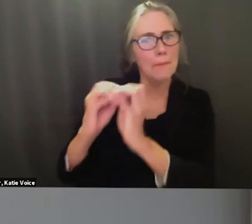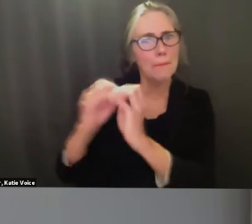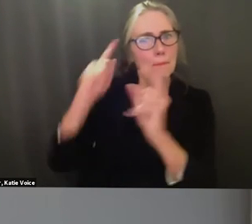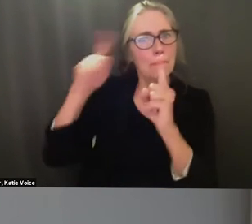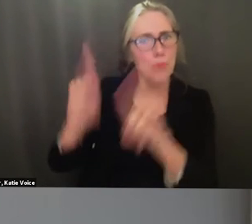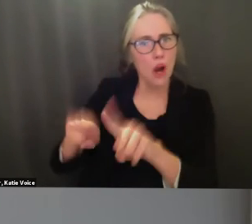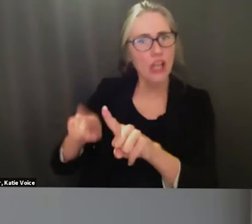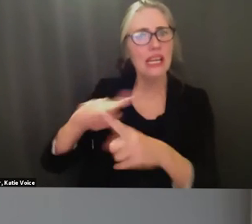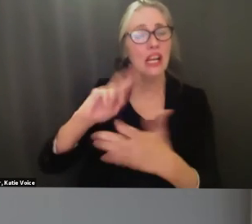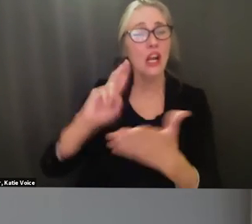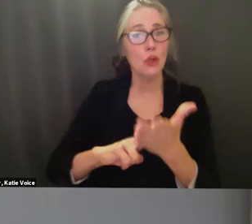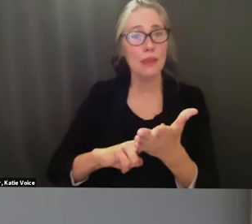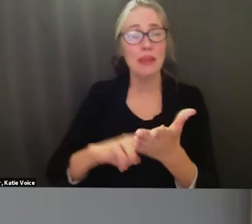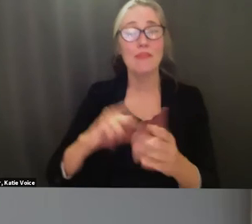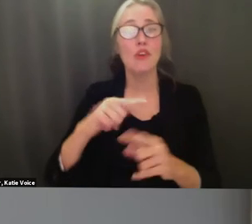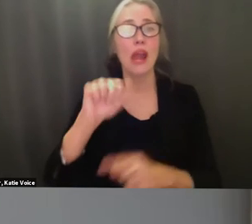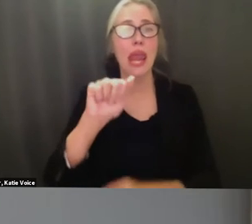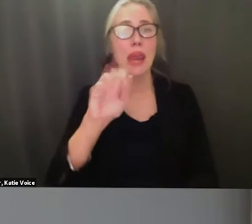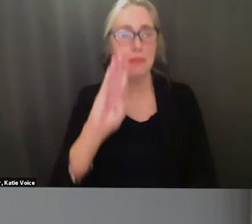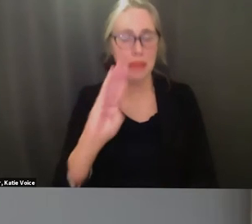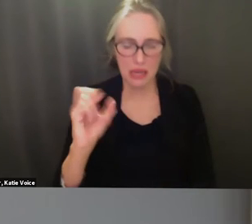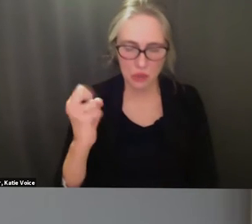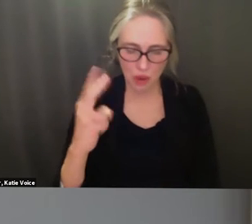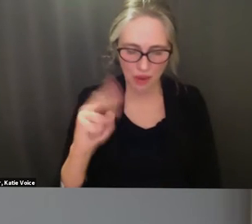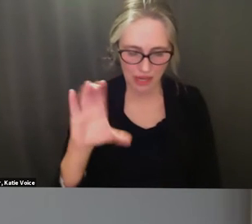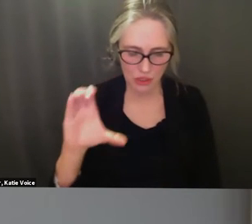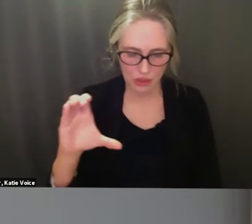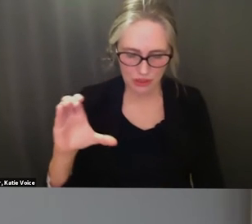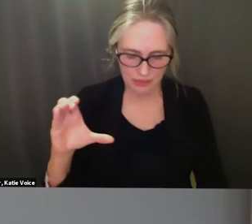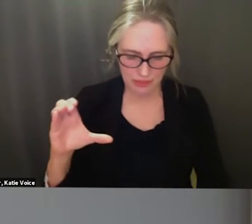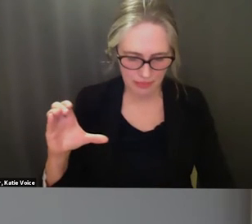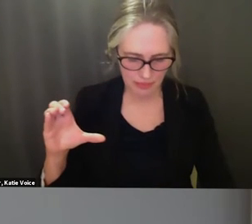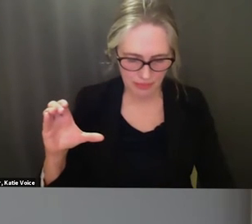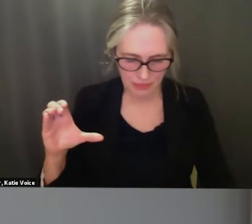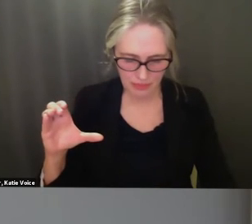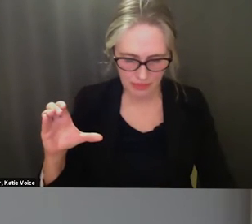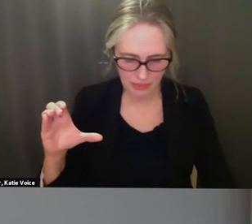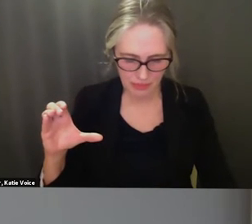proyecto de ley 1200.